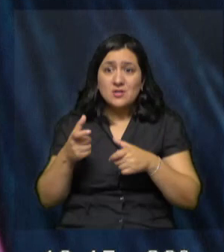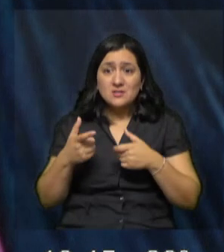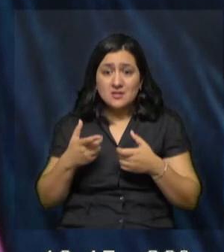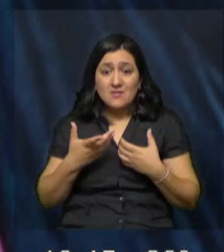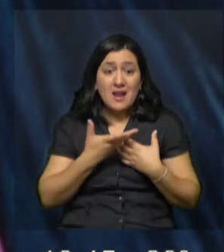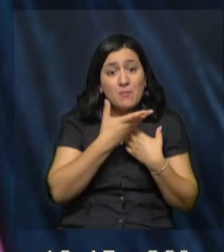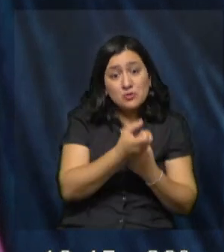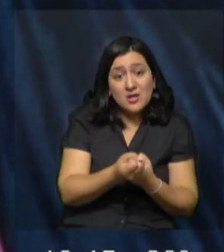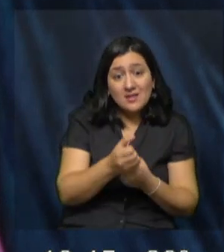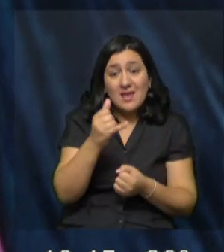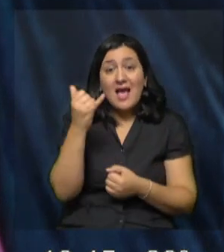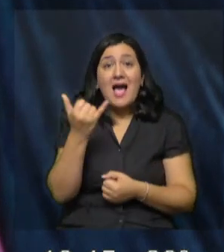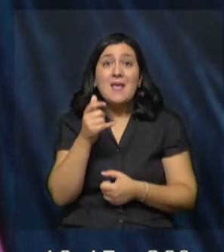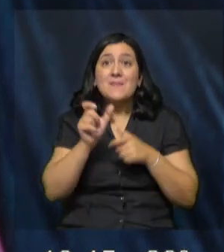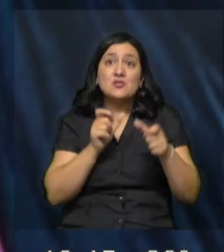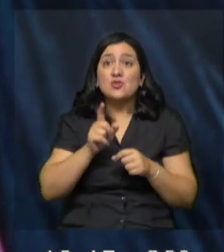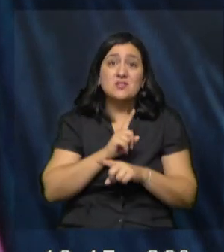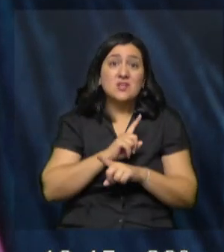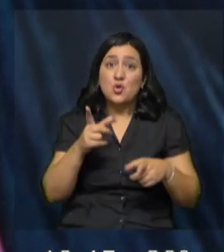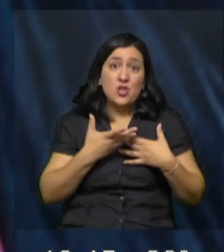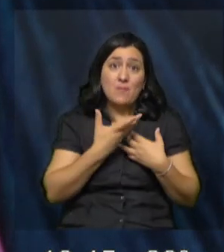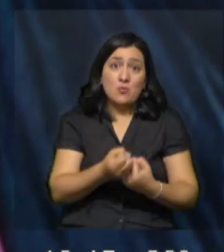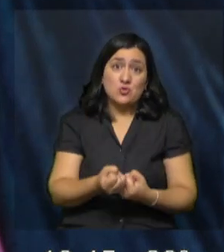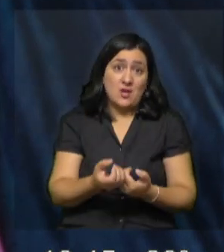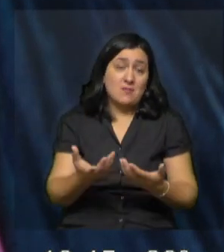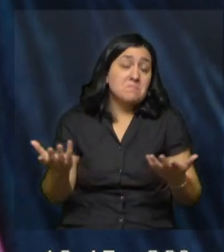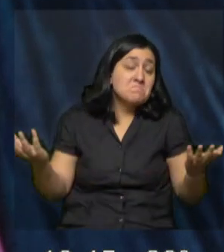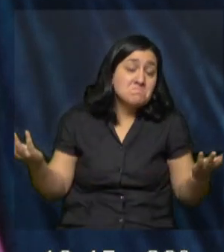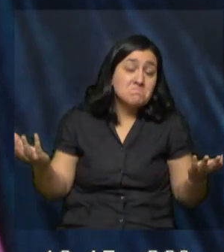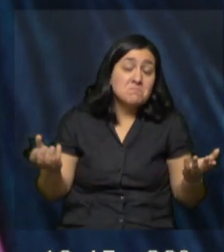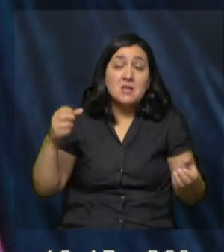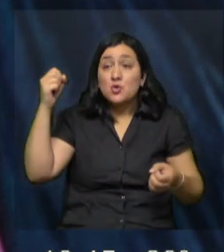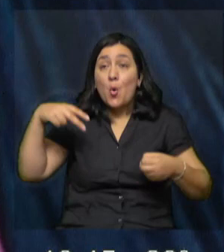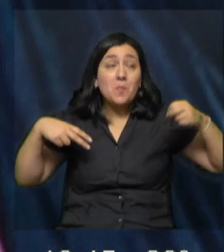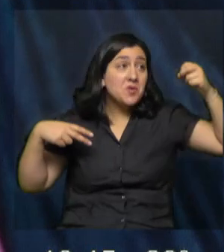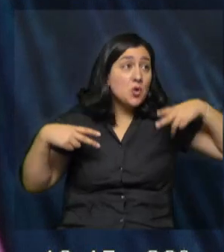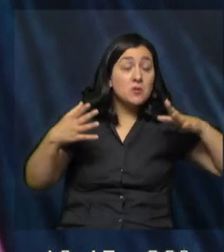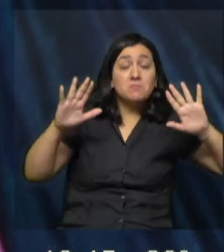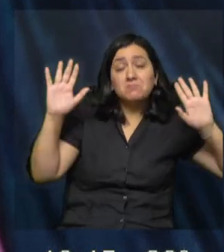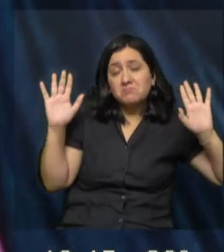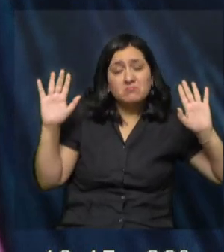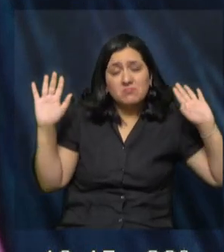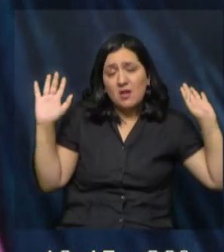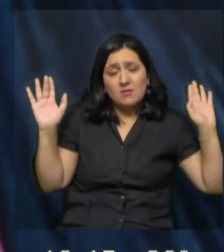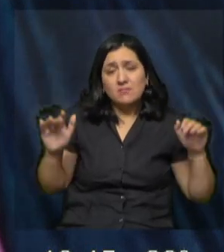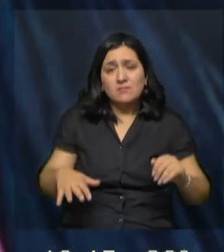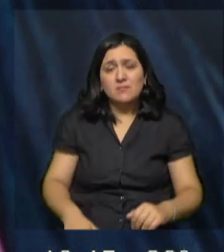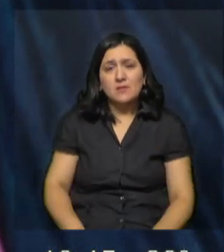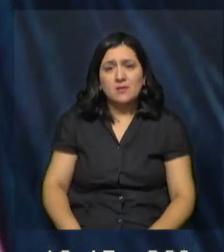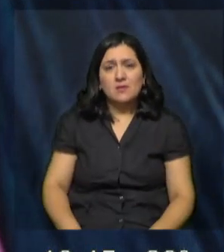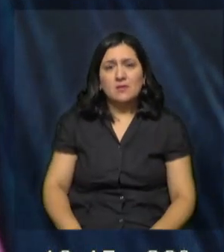honestidad. Hoy en día hay muchos intereses. Entonces las opiniones ya vienen tenidas de intereses muchas